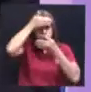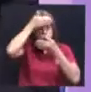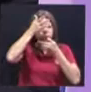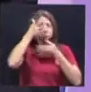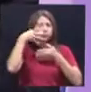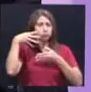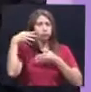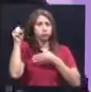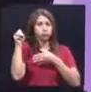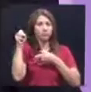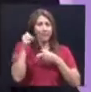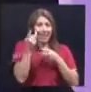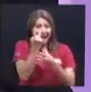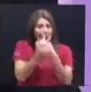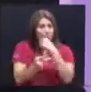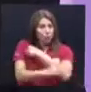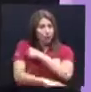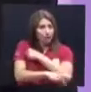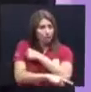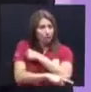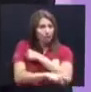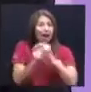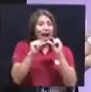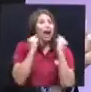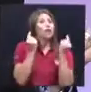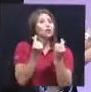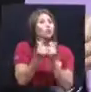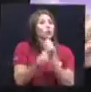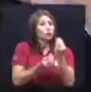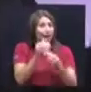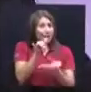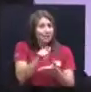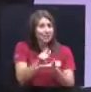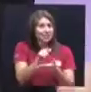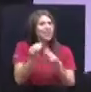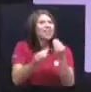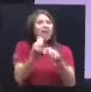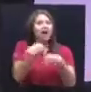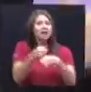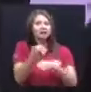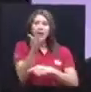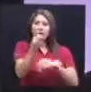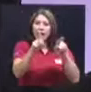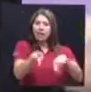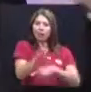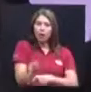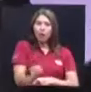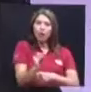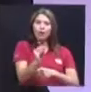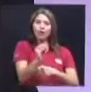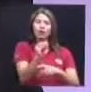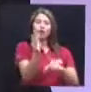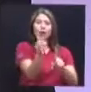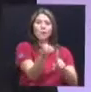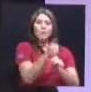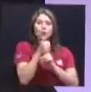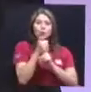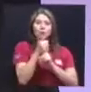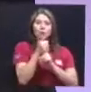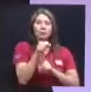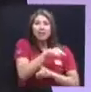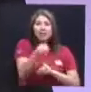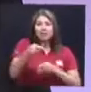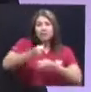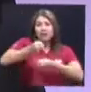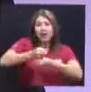grupos extremistas capturen a esta gente joven y que los ponga a trabajar en función de esos intereses que no tienen nada